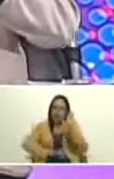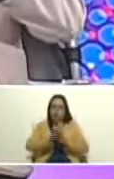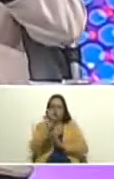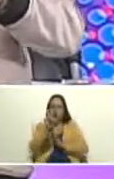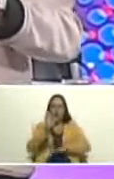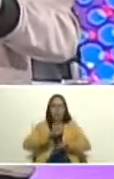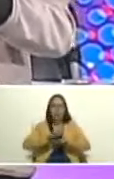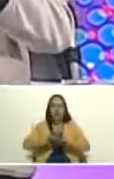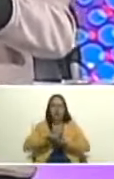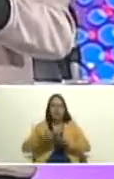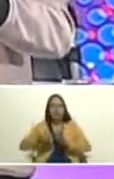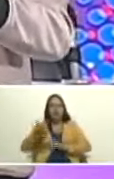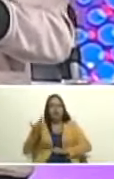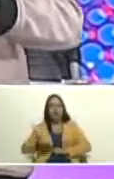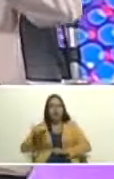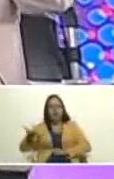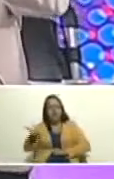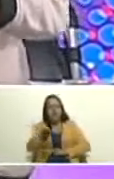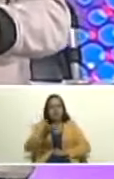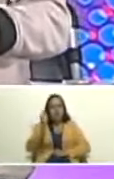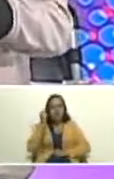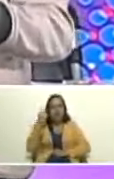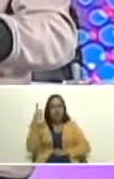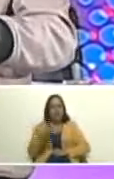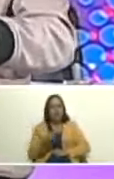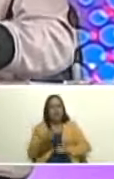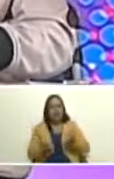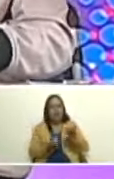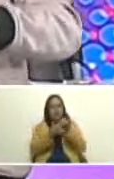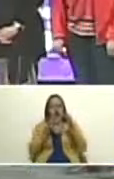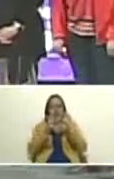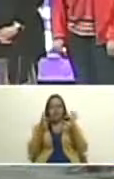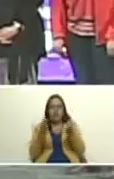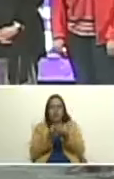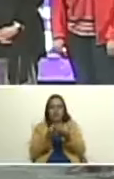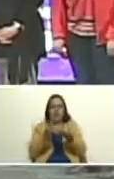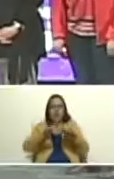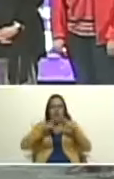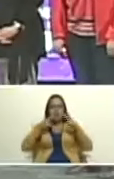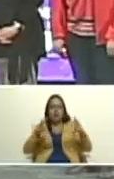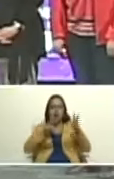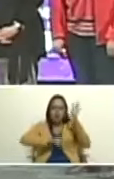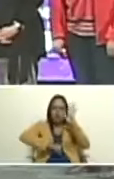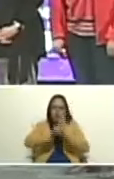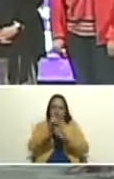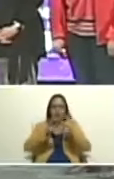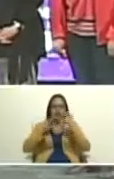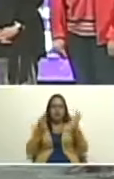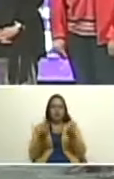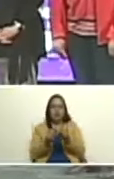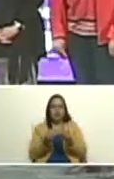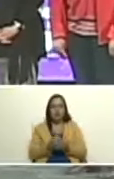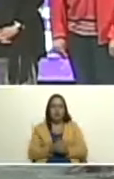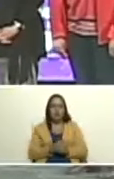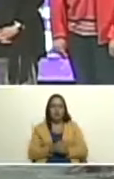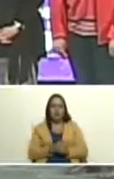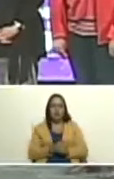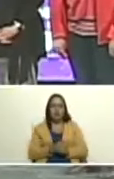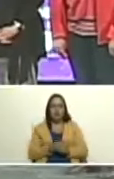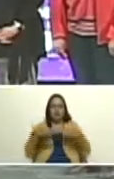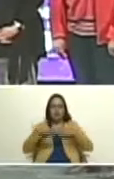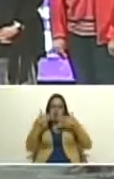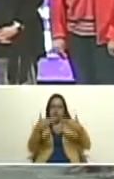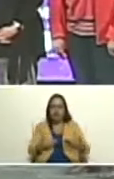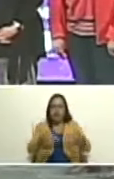porque lo más importante tiene que ser la familia, la paz, el crecimiento de la familia, el progreso de